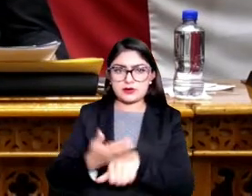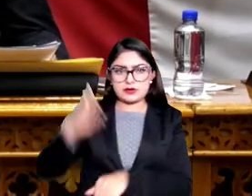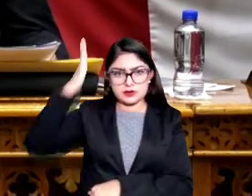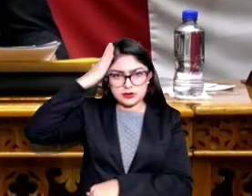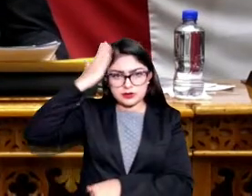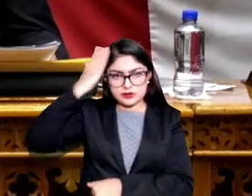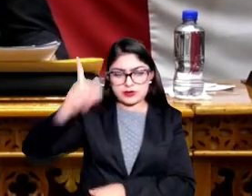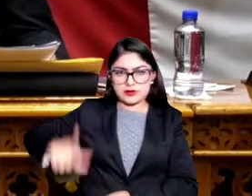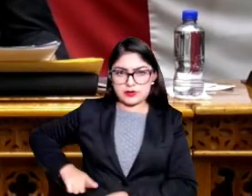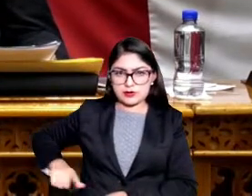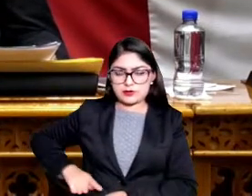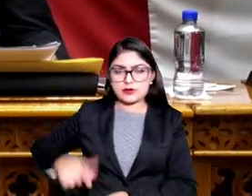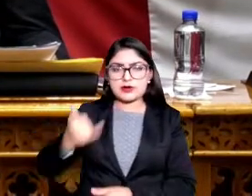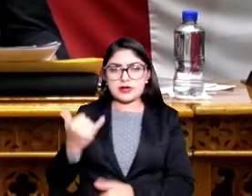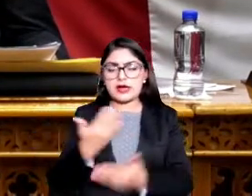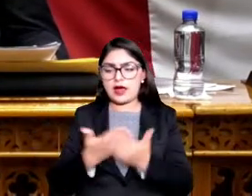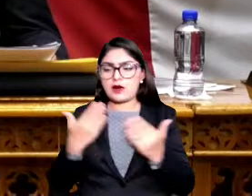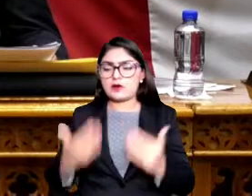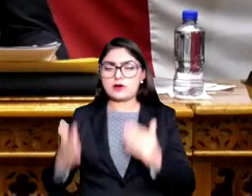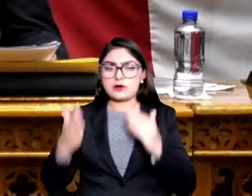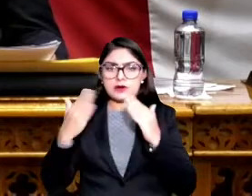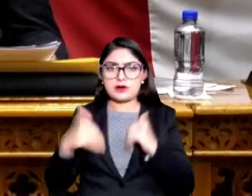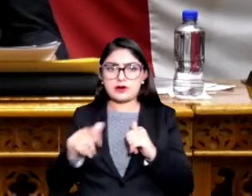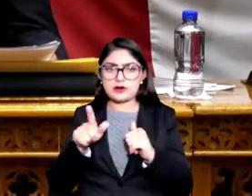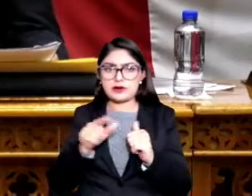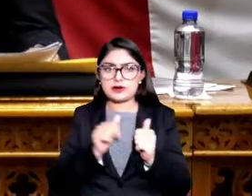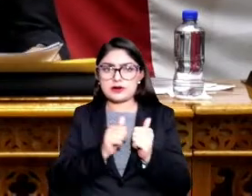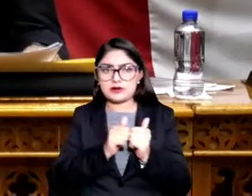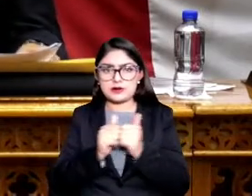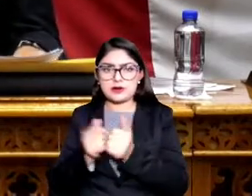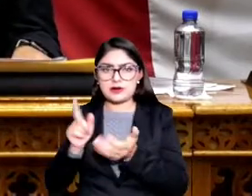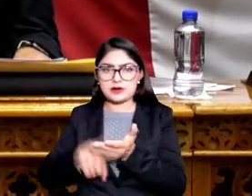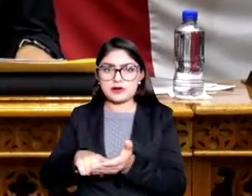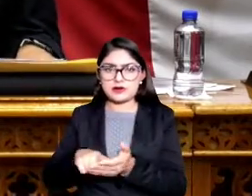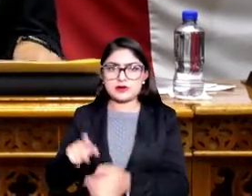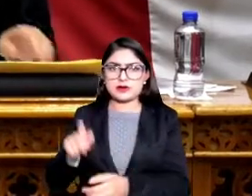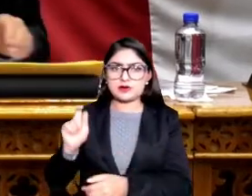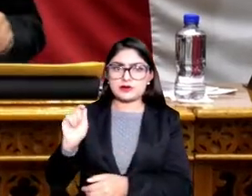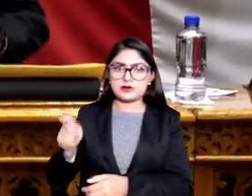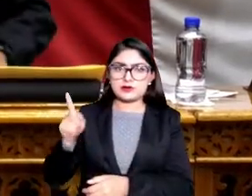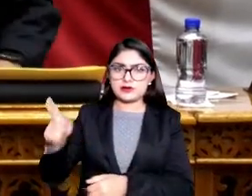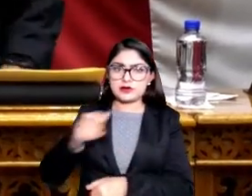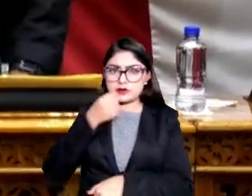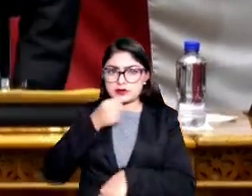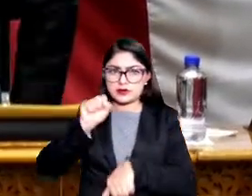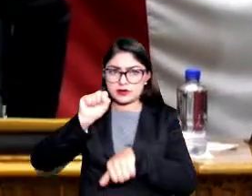enseguida acompaña hasta su sitial en el recinto al Secretario de Seguridad.